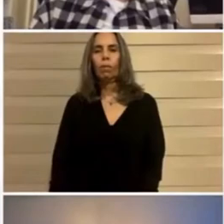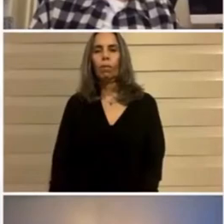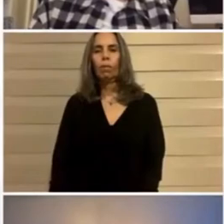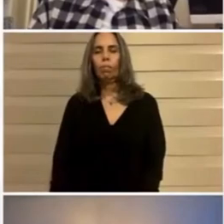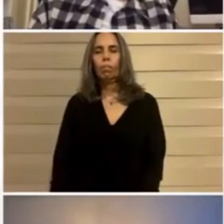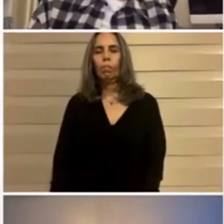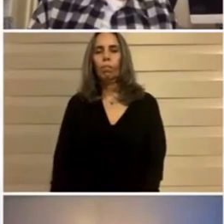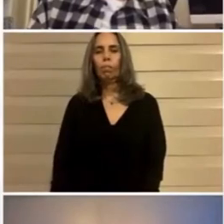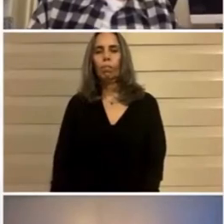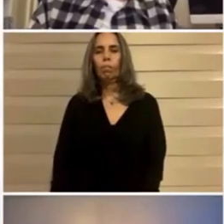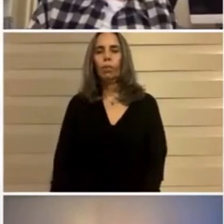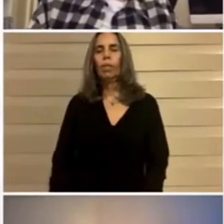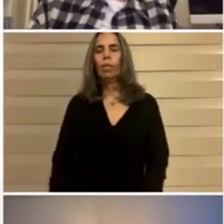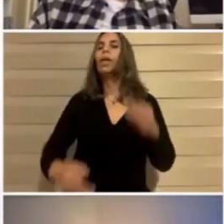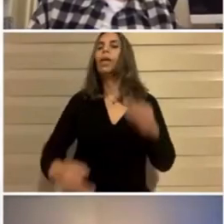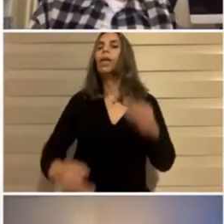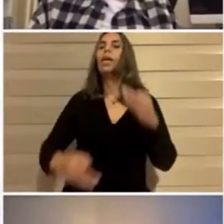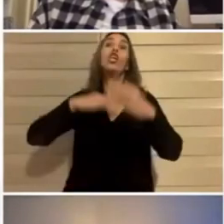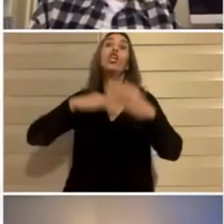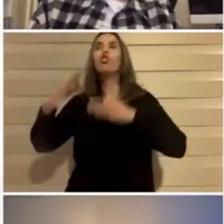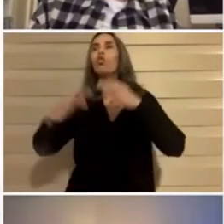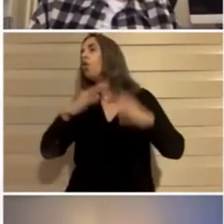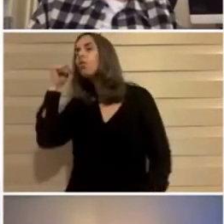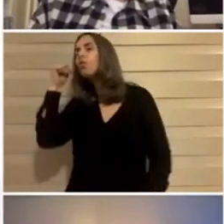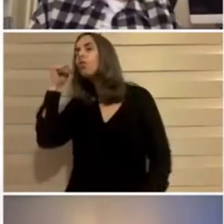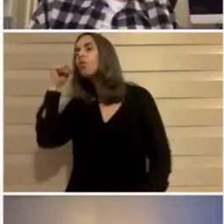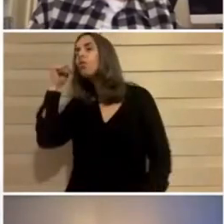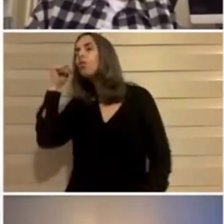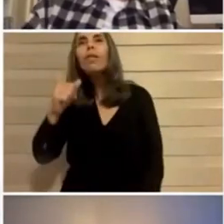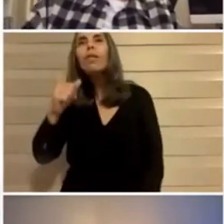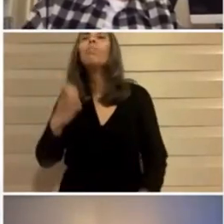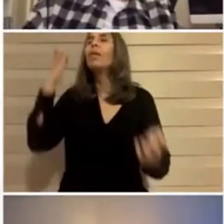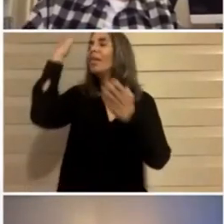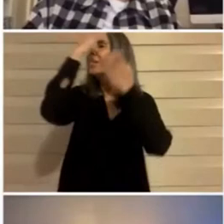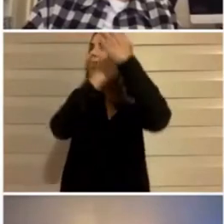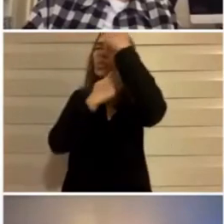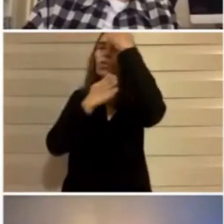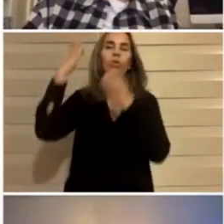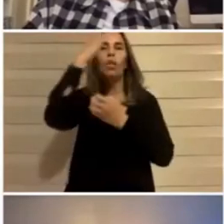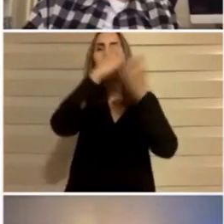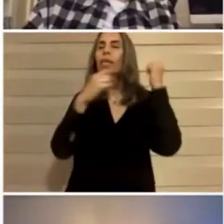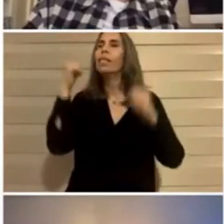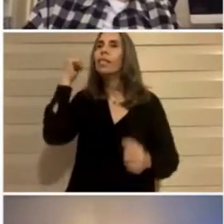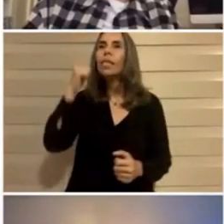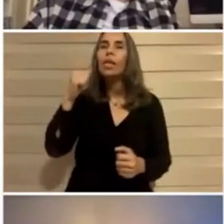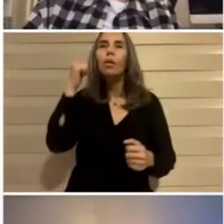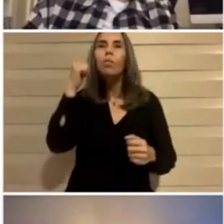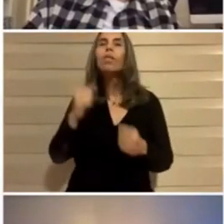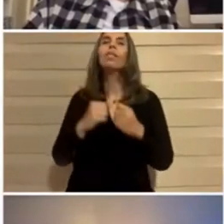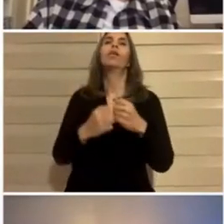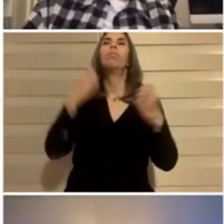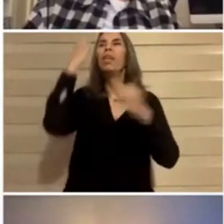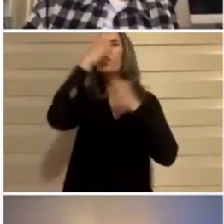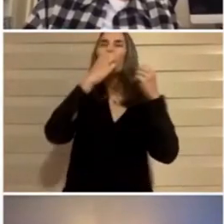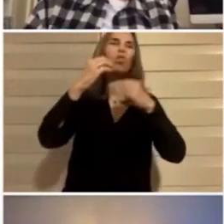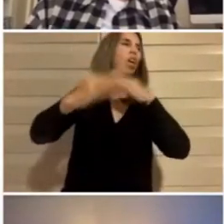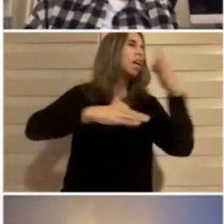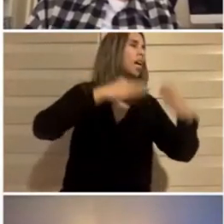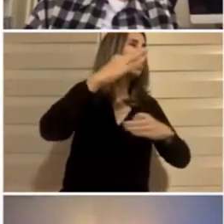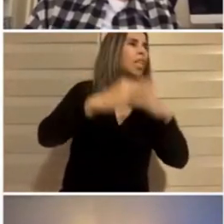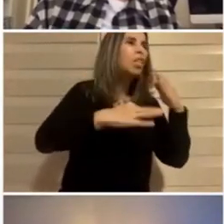creo que aquí lo padre es saber un poquito de todo, seguir nuestros propios gustos, escucharnos a nosotros